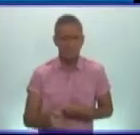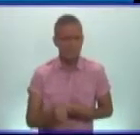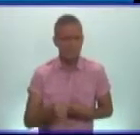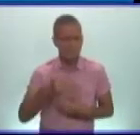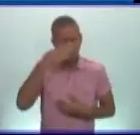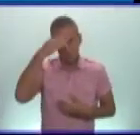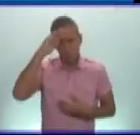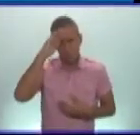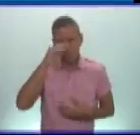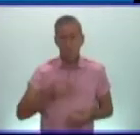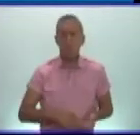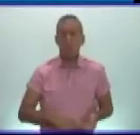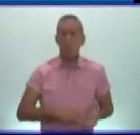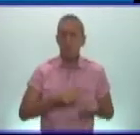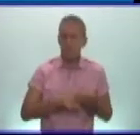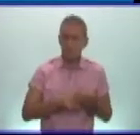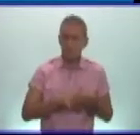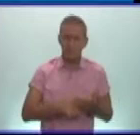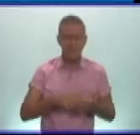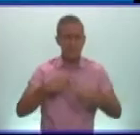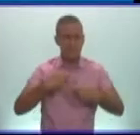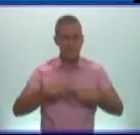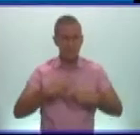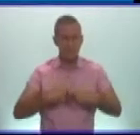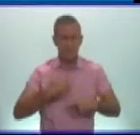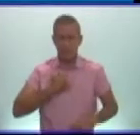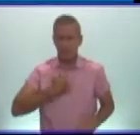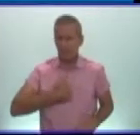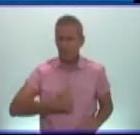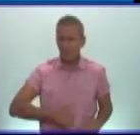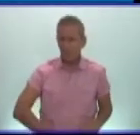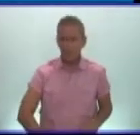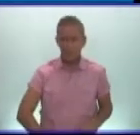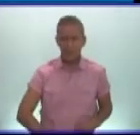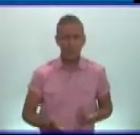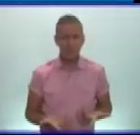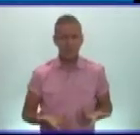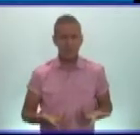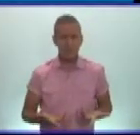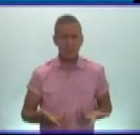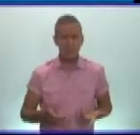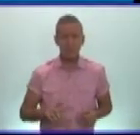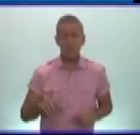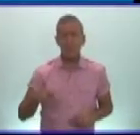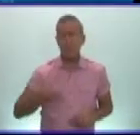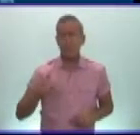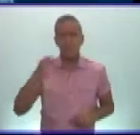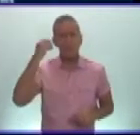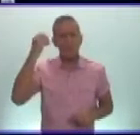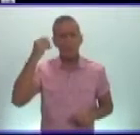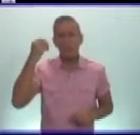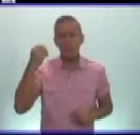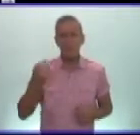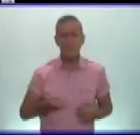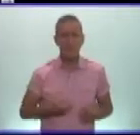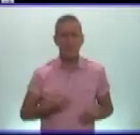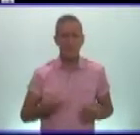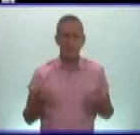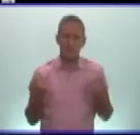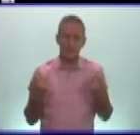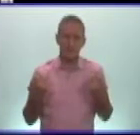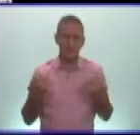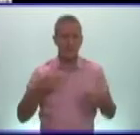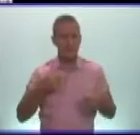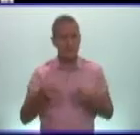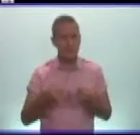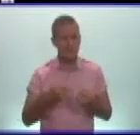esposo, hijos, apenas si tenemos tiempo para ocuparnos de las necesidades materiales de la existencia. Aún me queda mi hijo